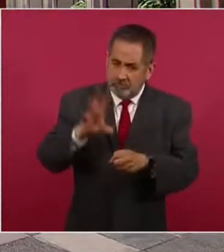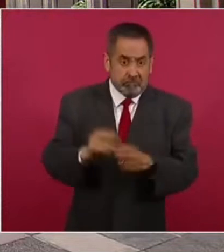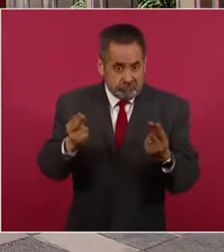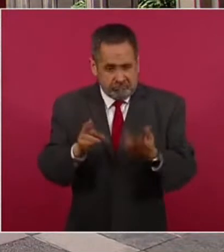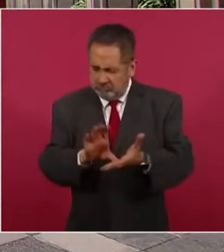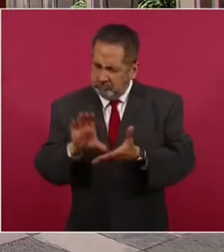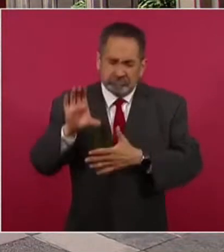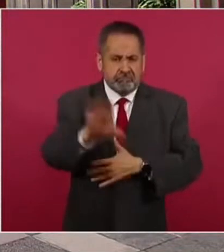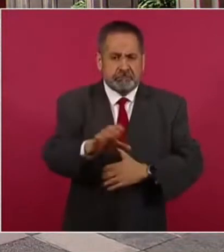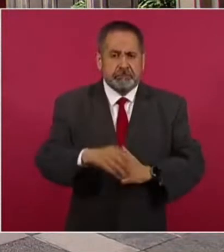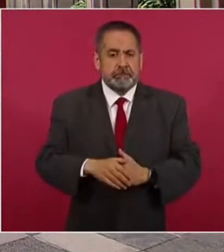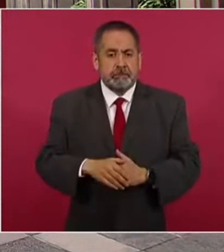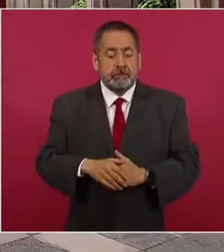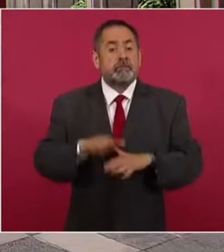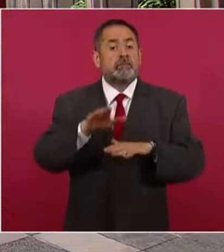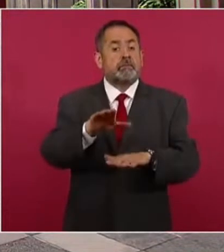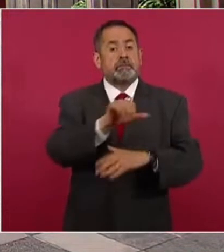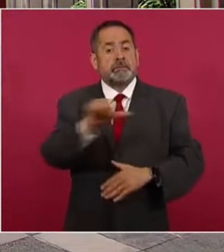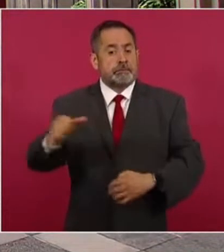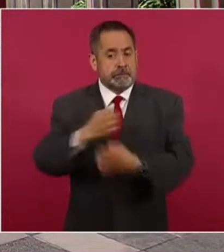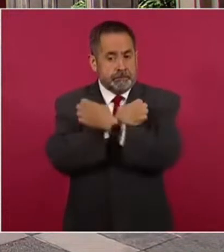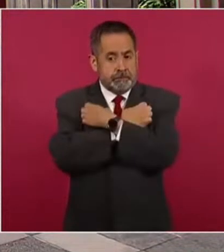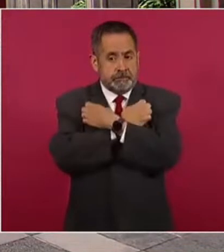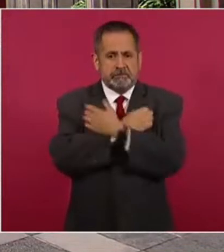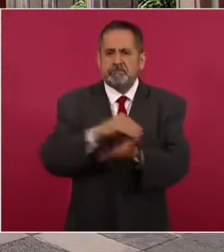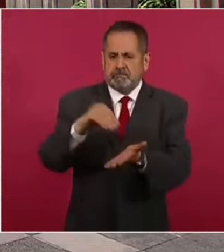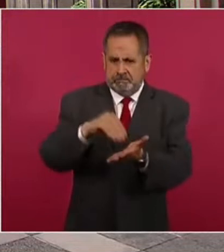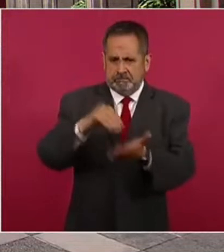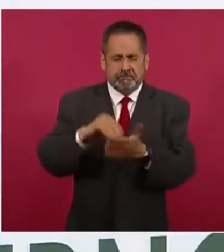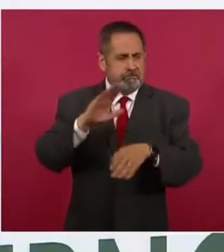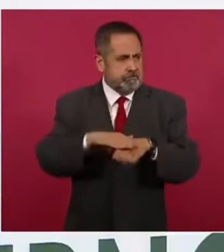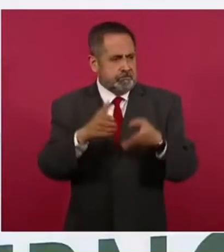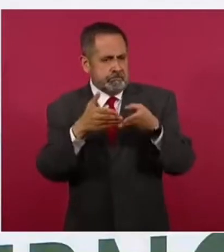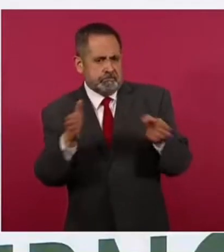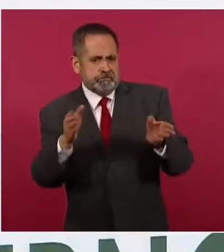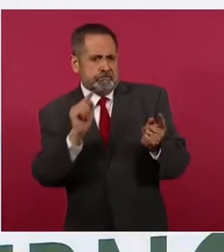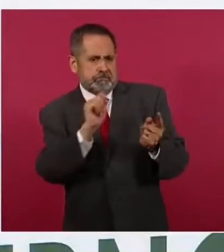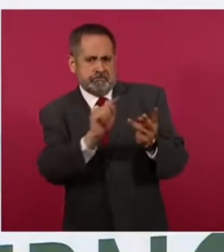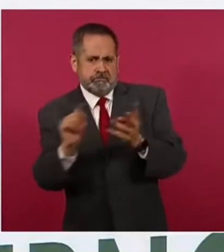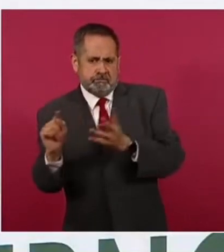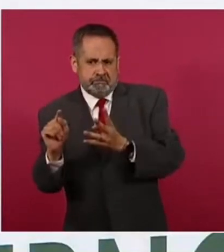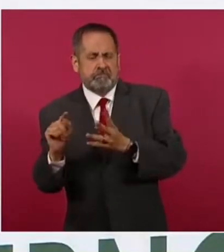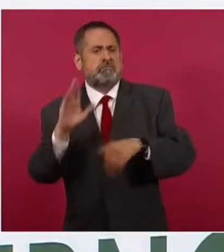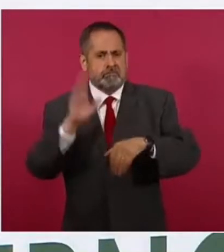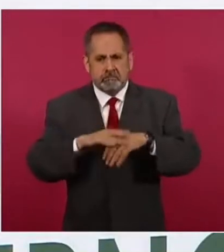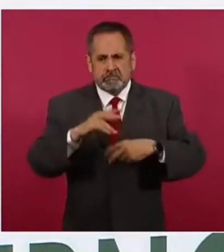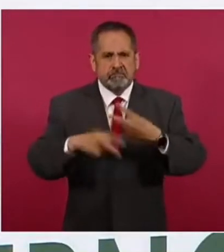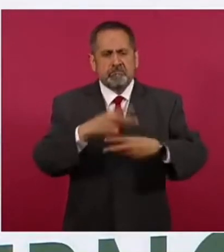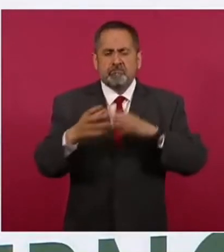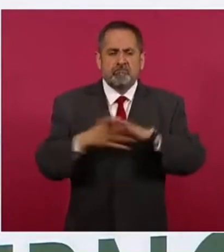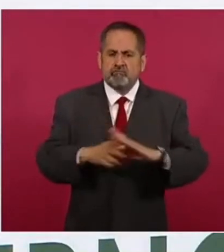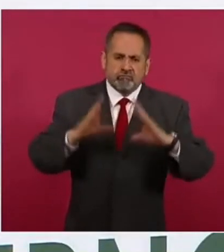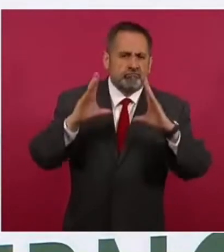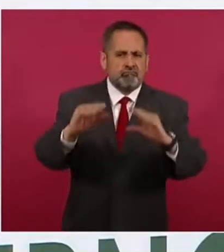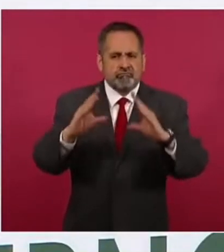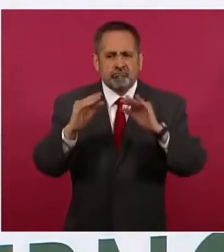materia de educación, seguimos ampliando la cobertura y mejorando la calidad de la enseñanza.